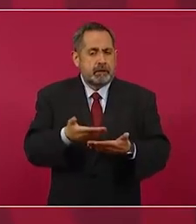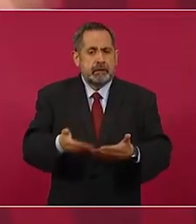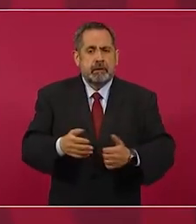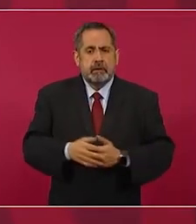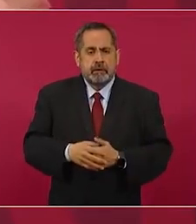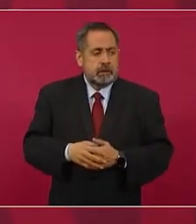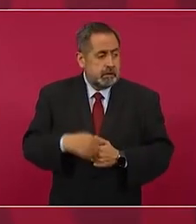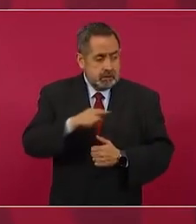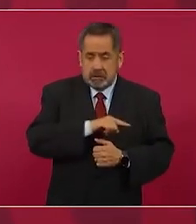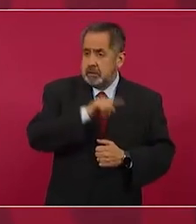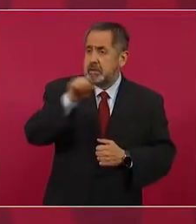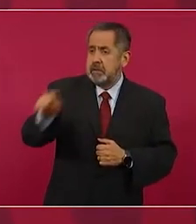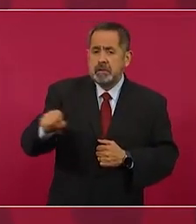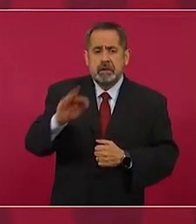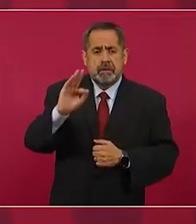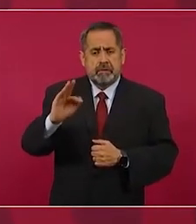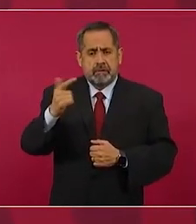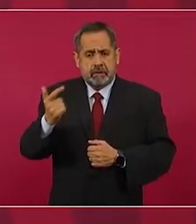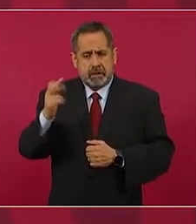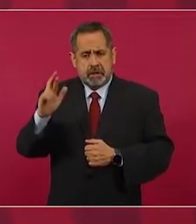Y a la fiscalía.